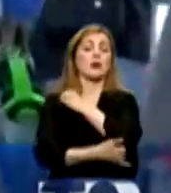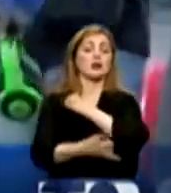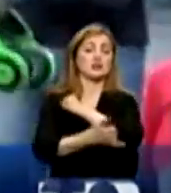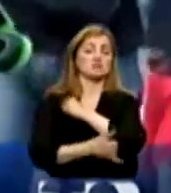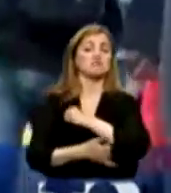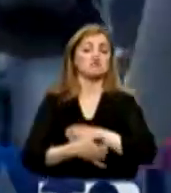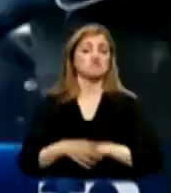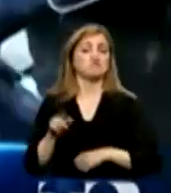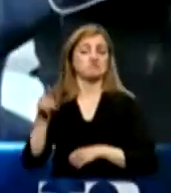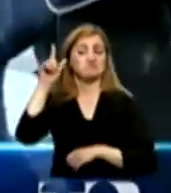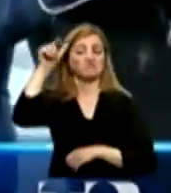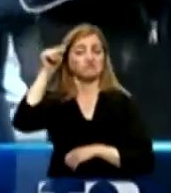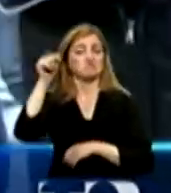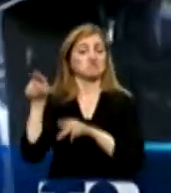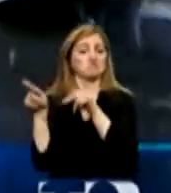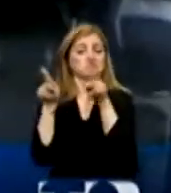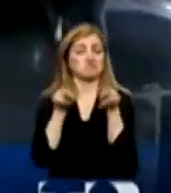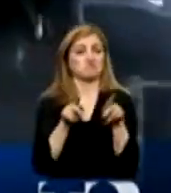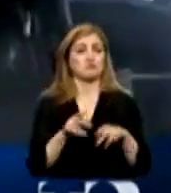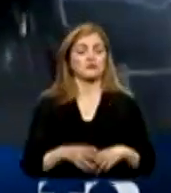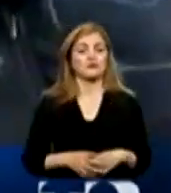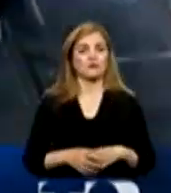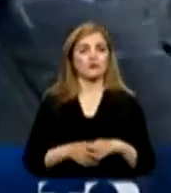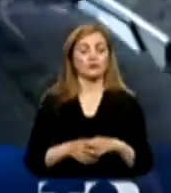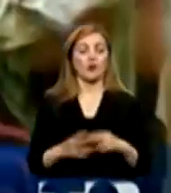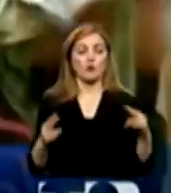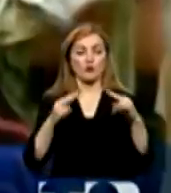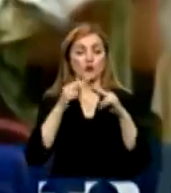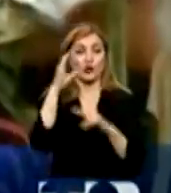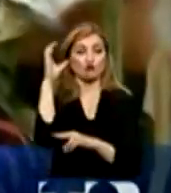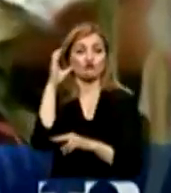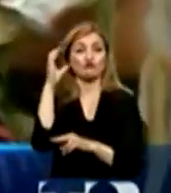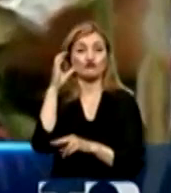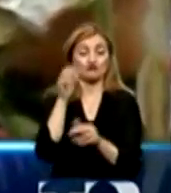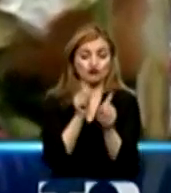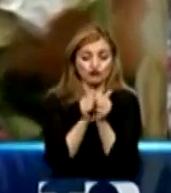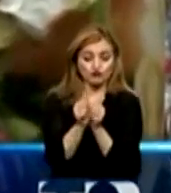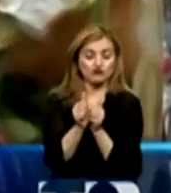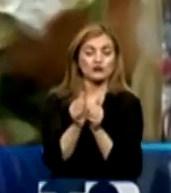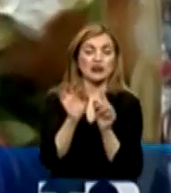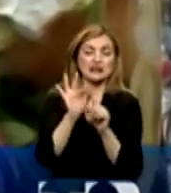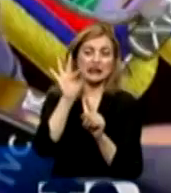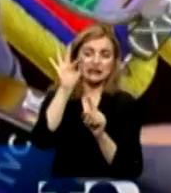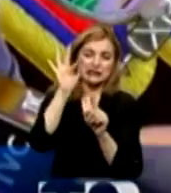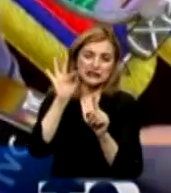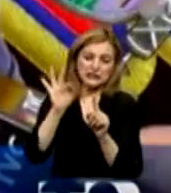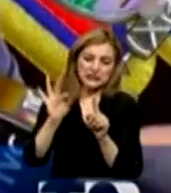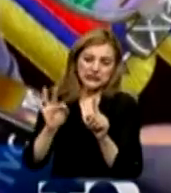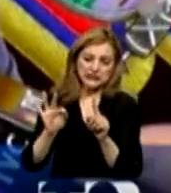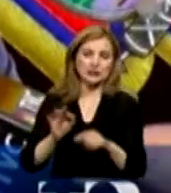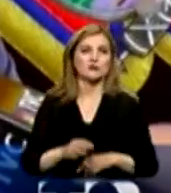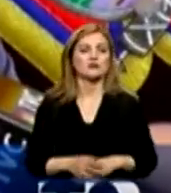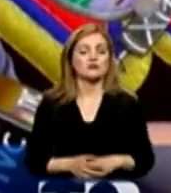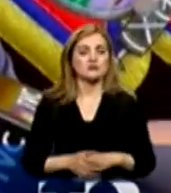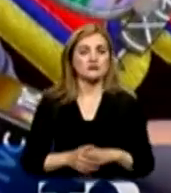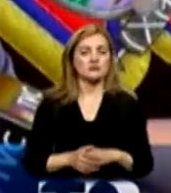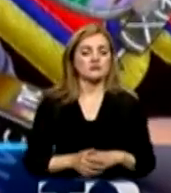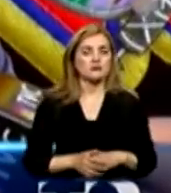El arribo de venezolanos por Rumichaca no se detiene, aunque las estadísticas han disminuido. El flujo